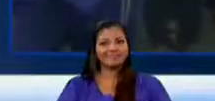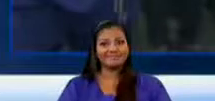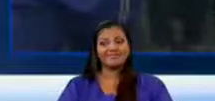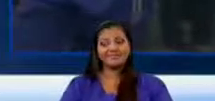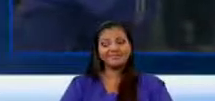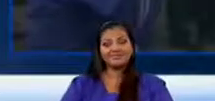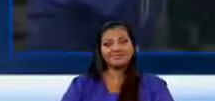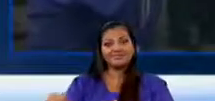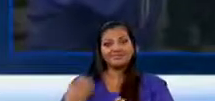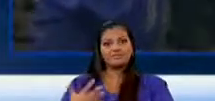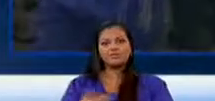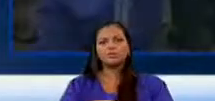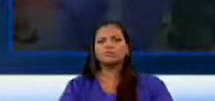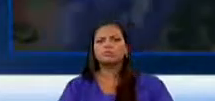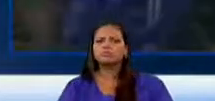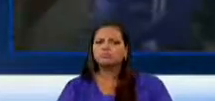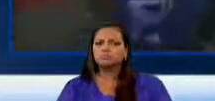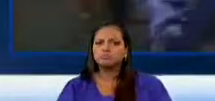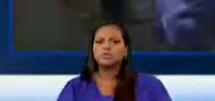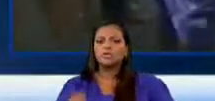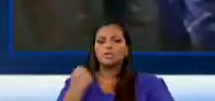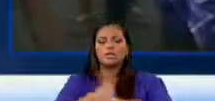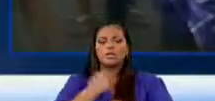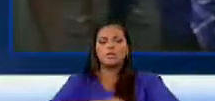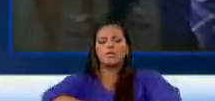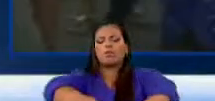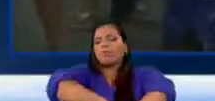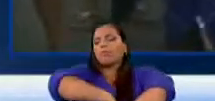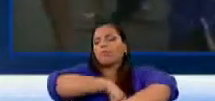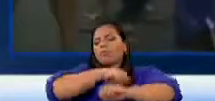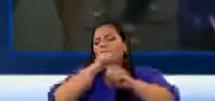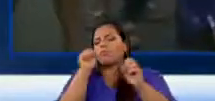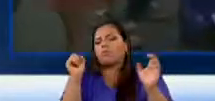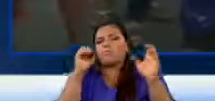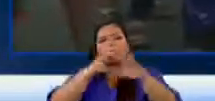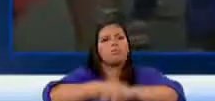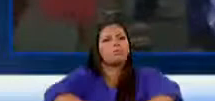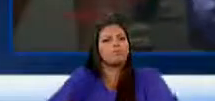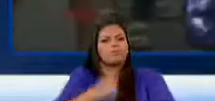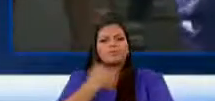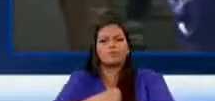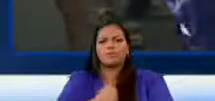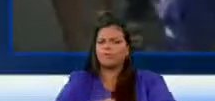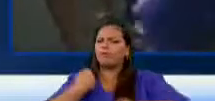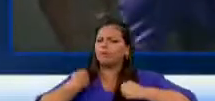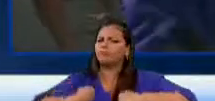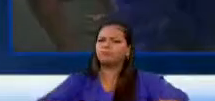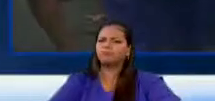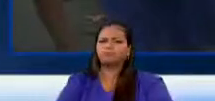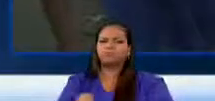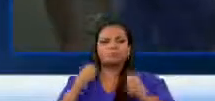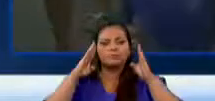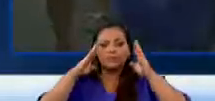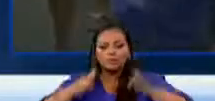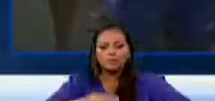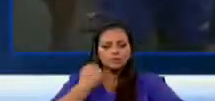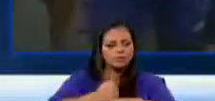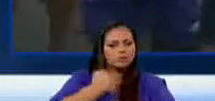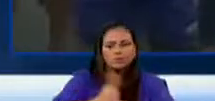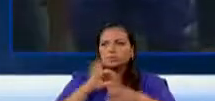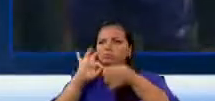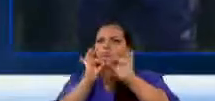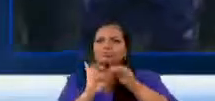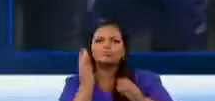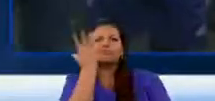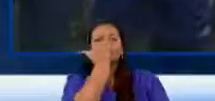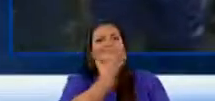noticias anteriores. Nos decían que se amanecían haciendo estos trabajos, todo lo hacían con mucho esfuerzo y dedicación para lograr esos